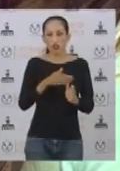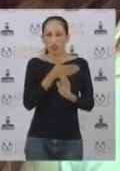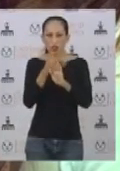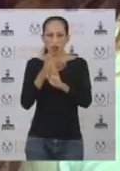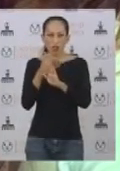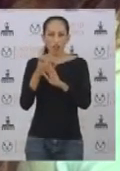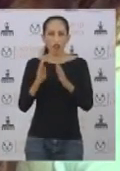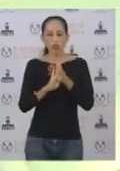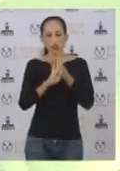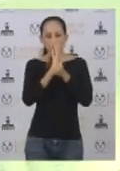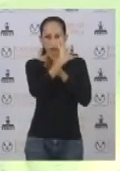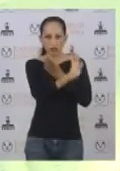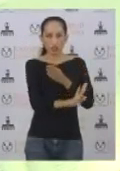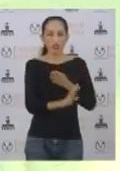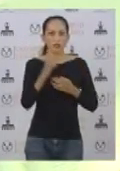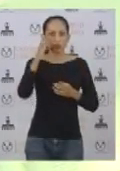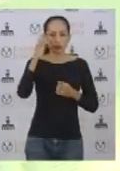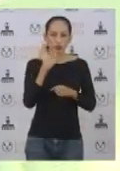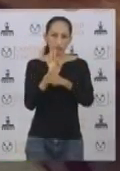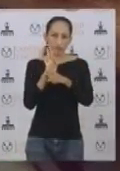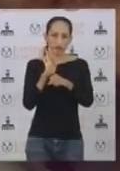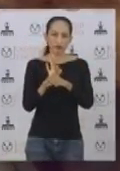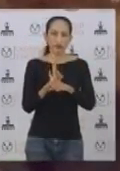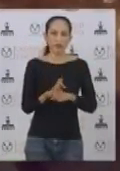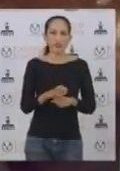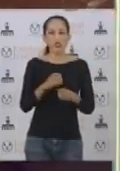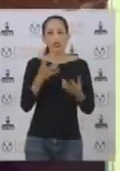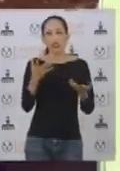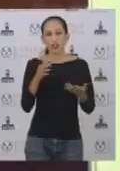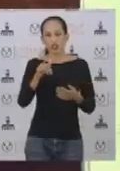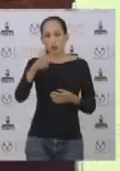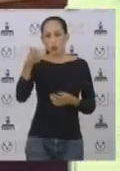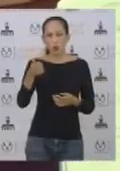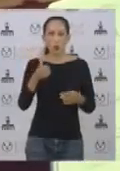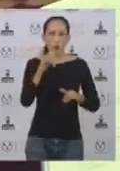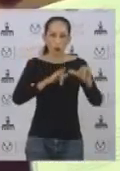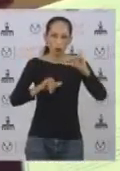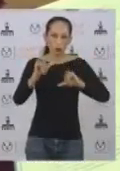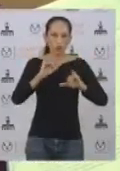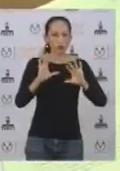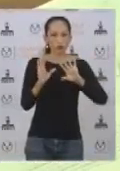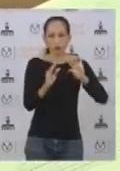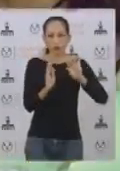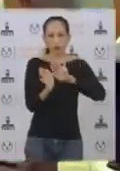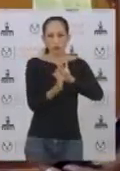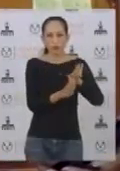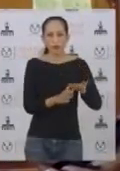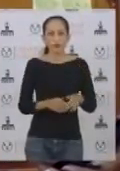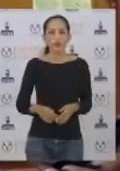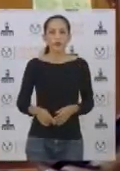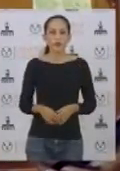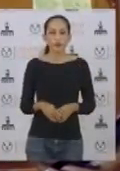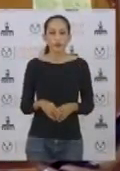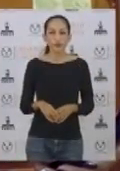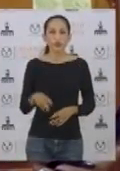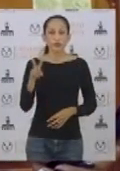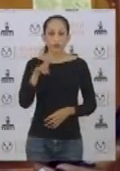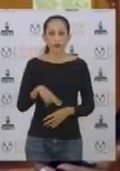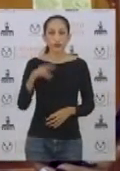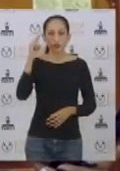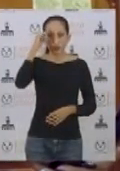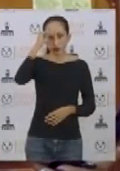así contribuir con el sector productivo de su estado, al evitar el uso de insecticidas y fungicidas. Sí, Nayarit ocupa